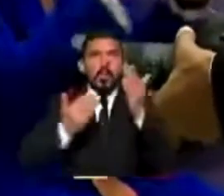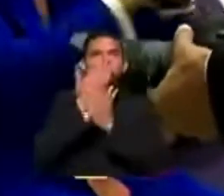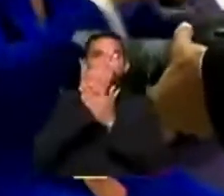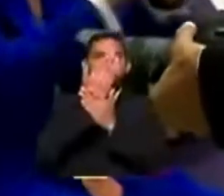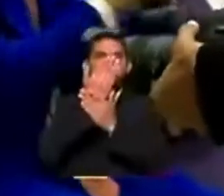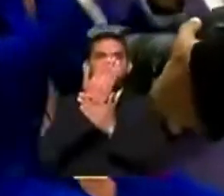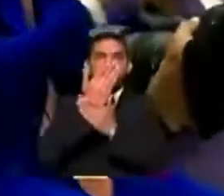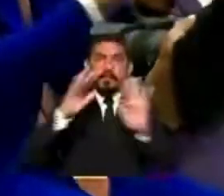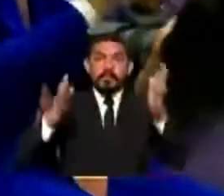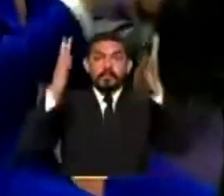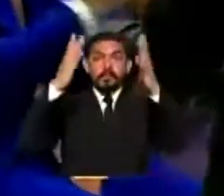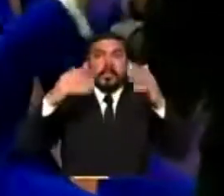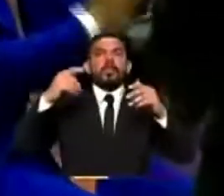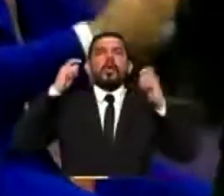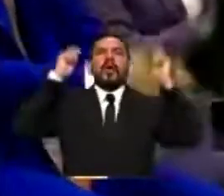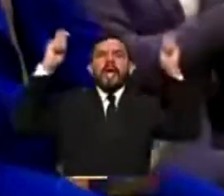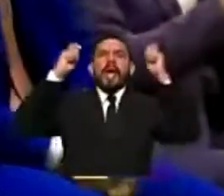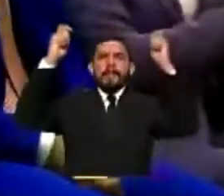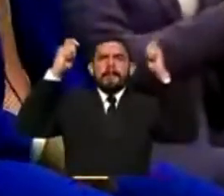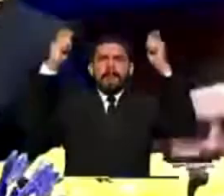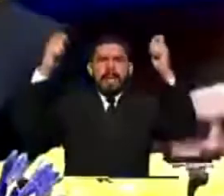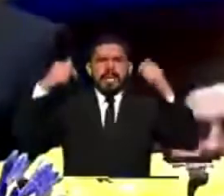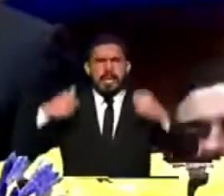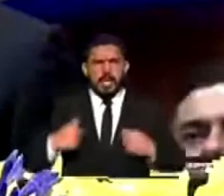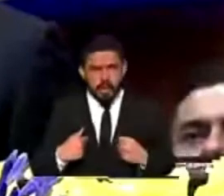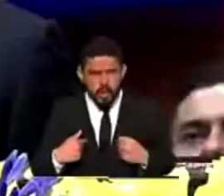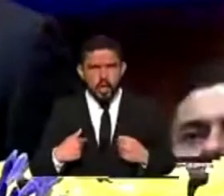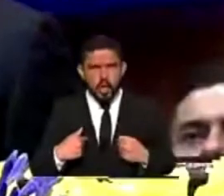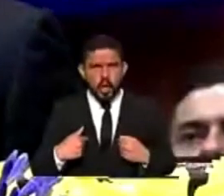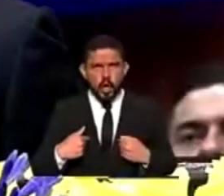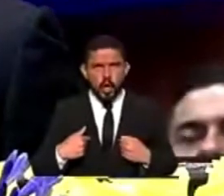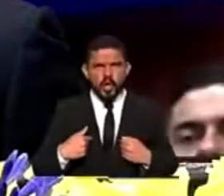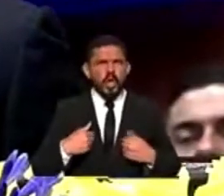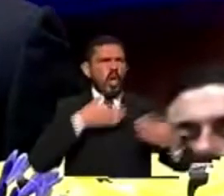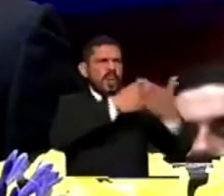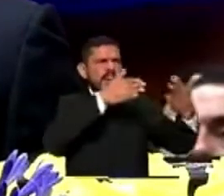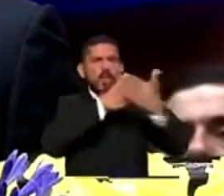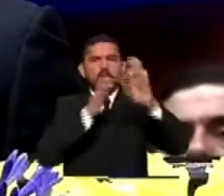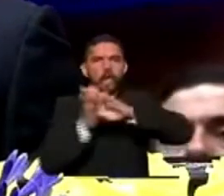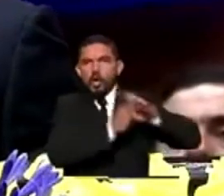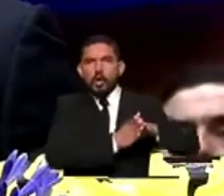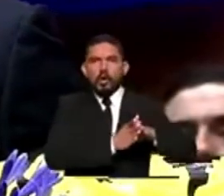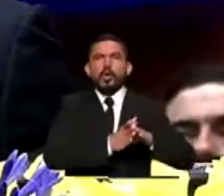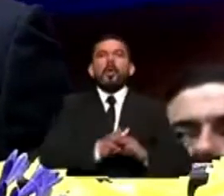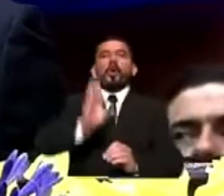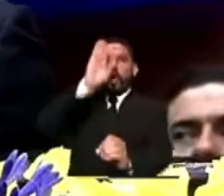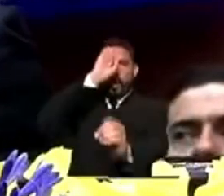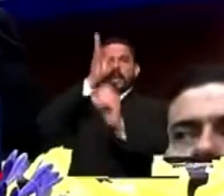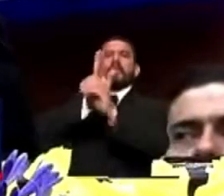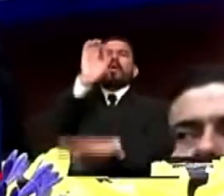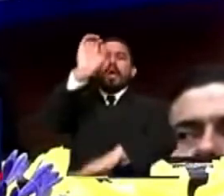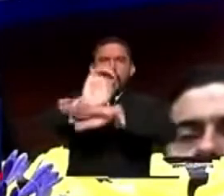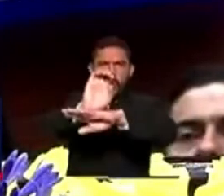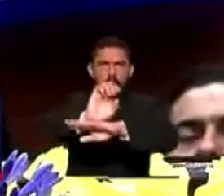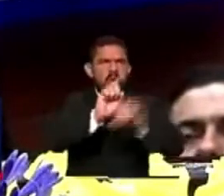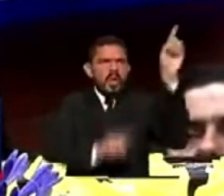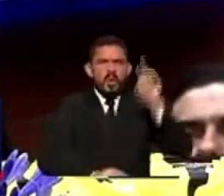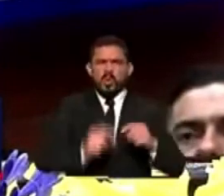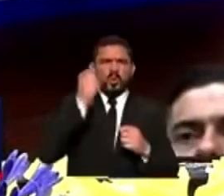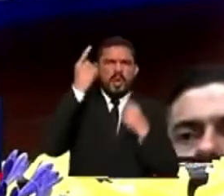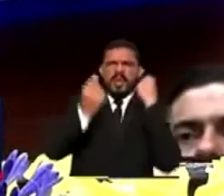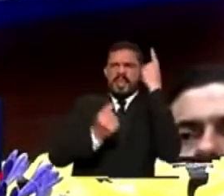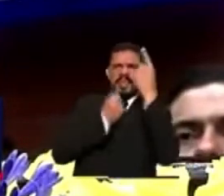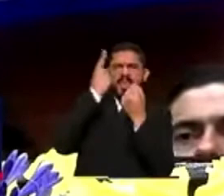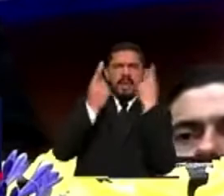Como lo dije durante toda la campaña, no soy un antinada, soy un pro Ecuador. Para muchos esto es difícil de entender y simplemente